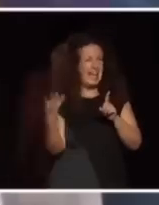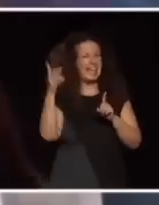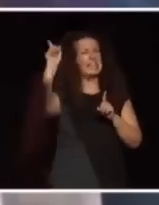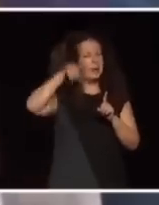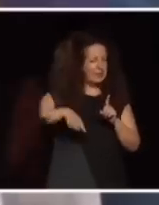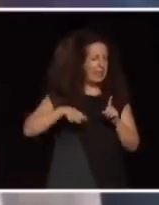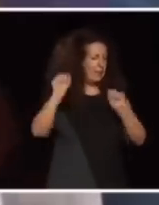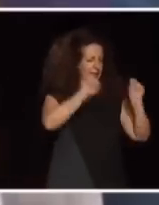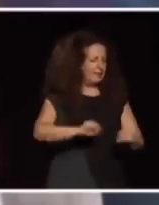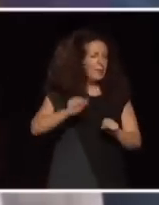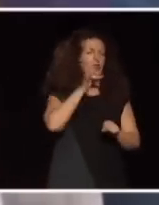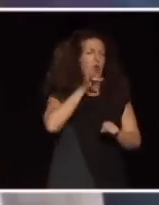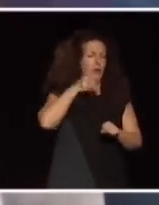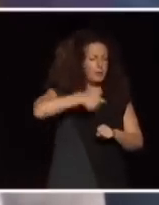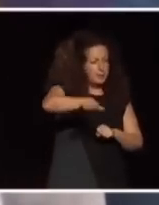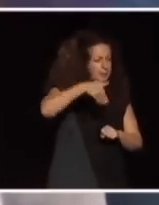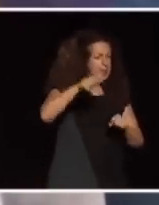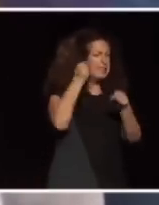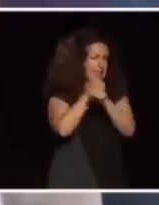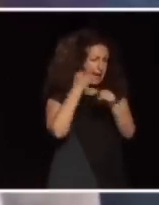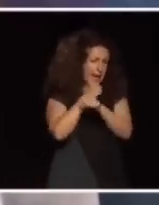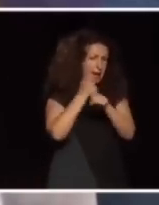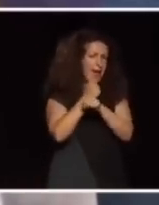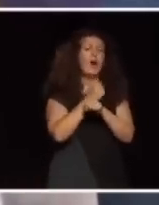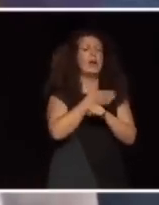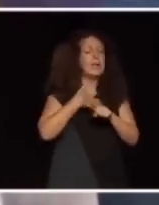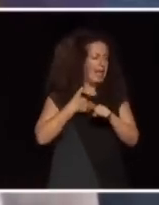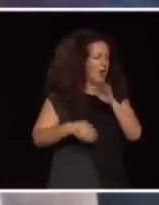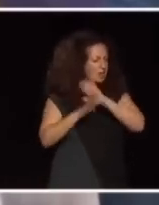hacer y queremos que lo haga Irene.